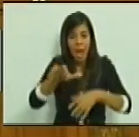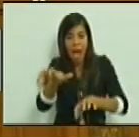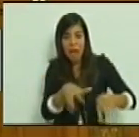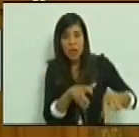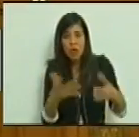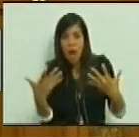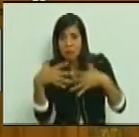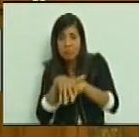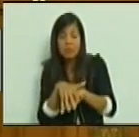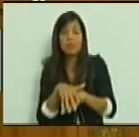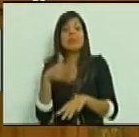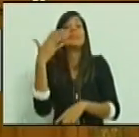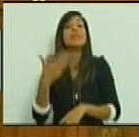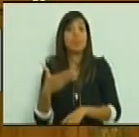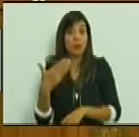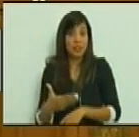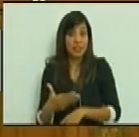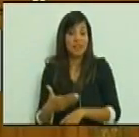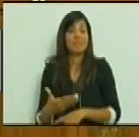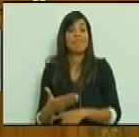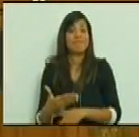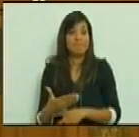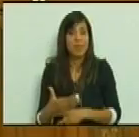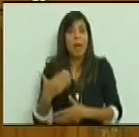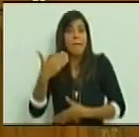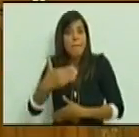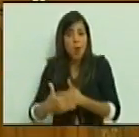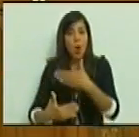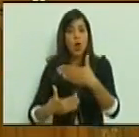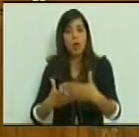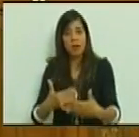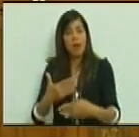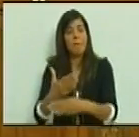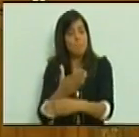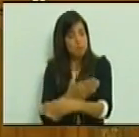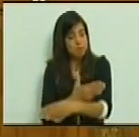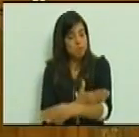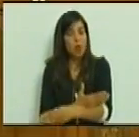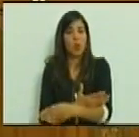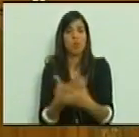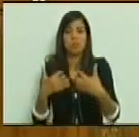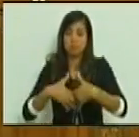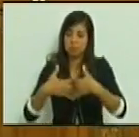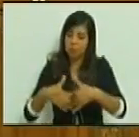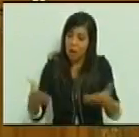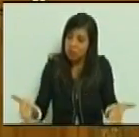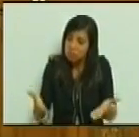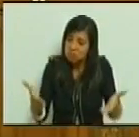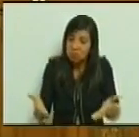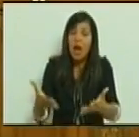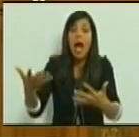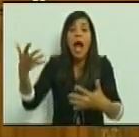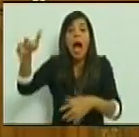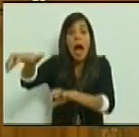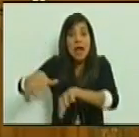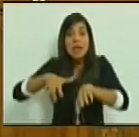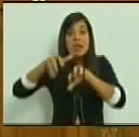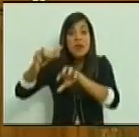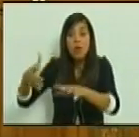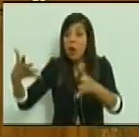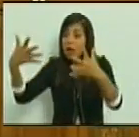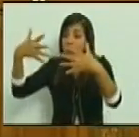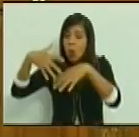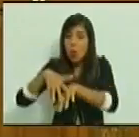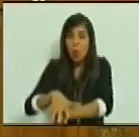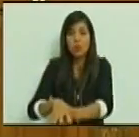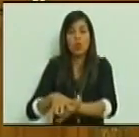Entonces allí hay una facilitación de procesos en este concepto de especie de casa matriz, con incentivos,